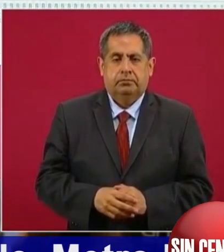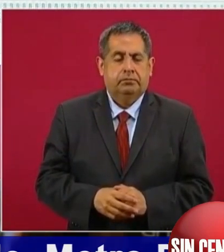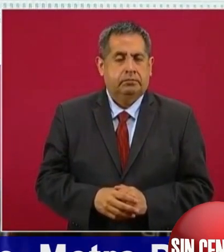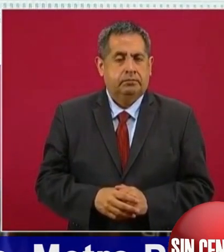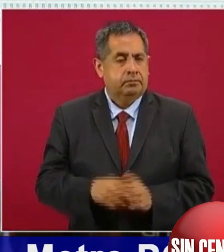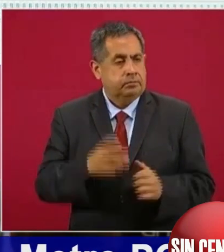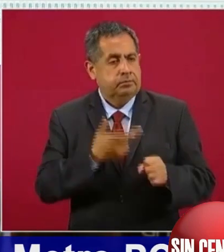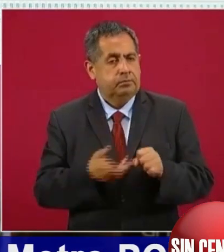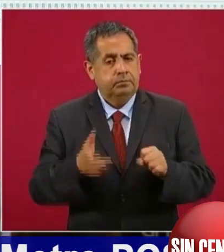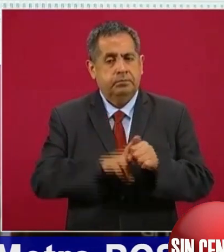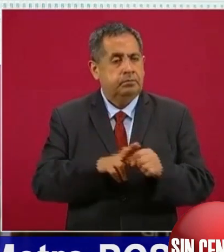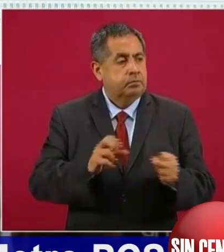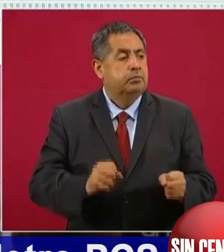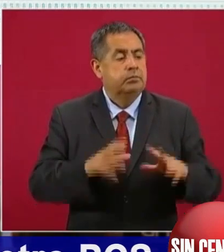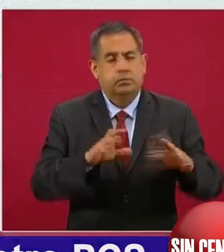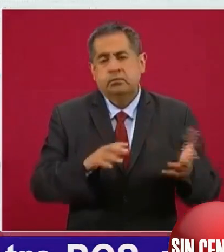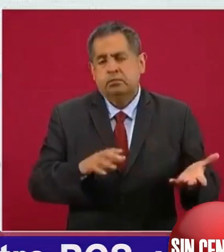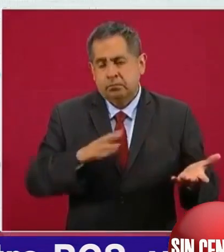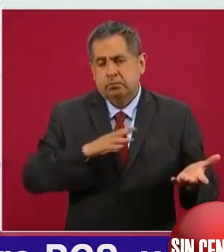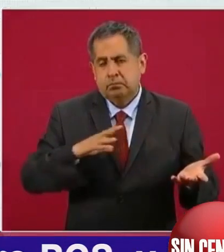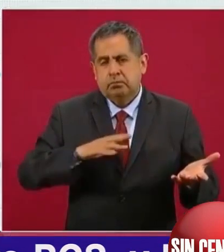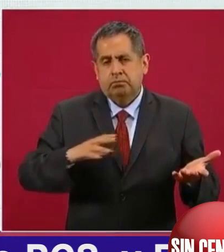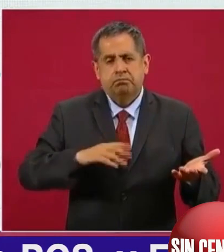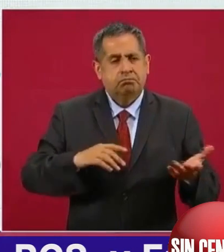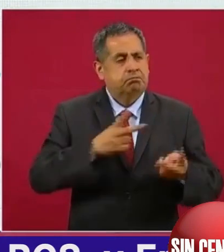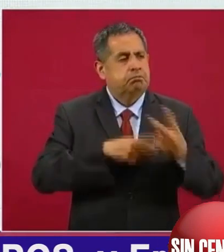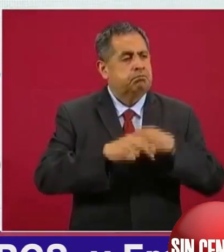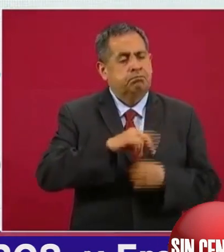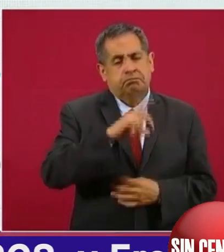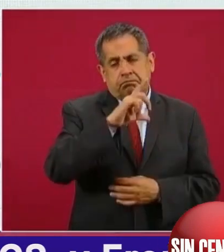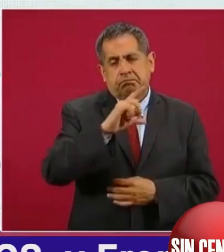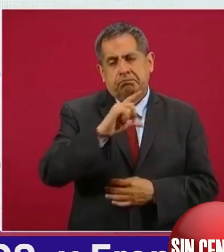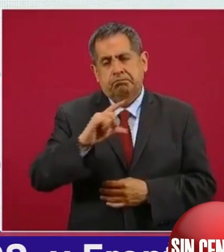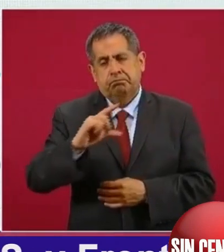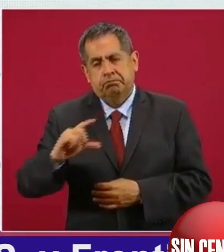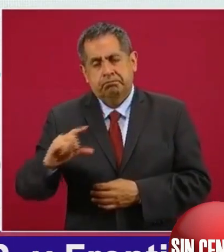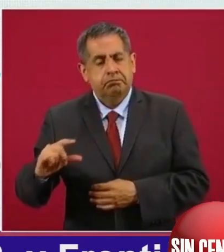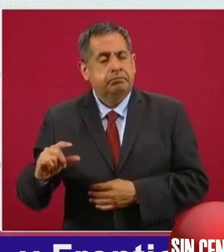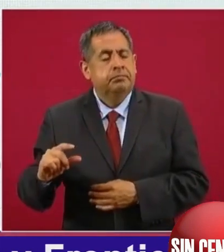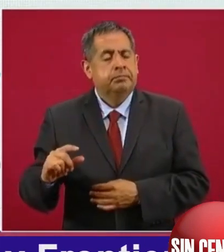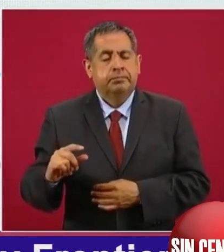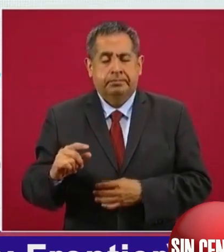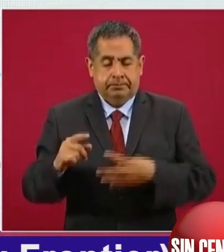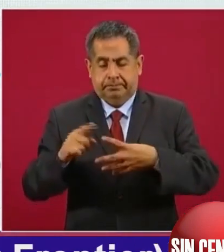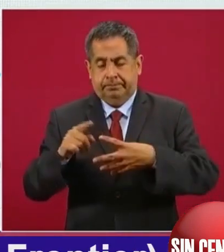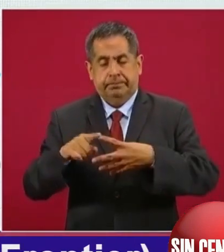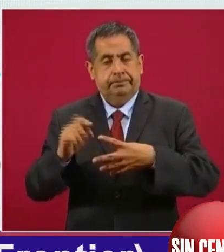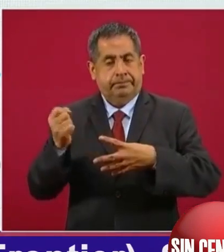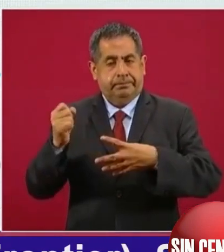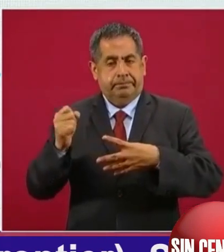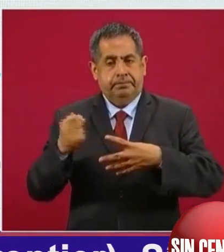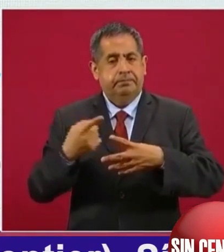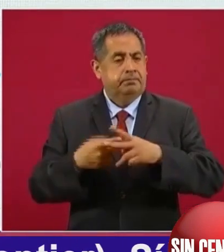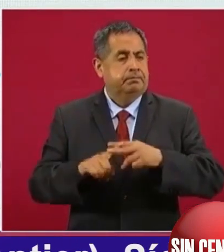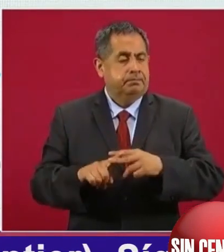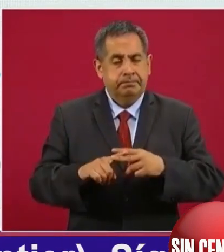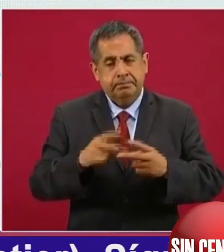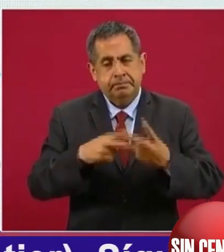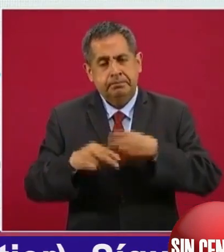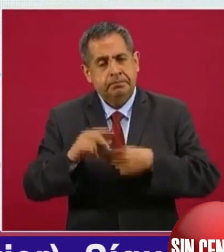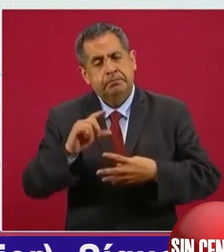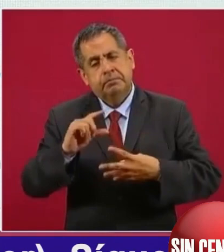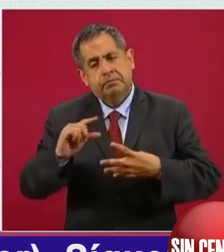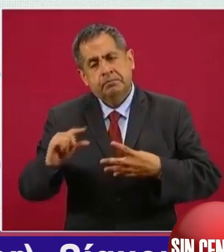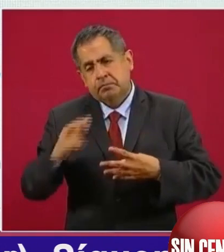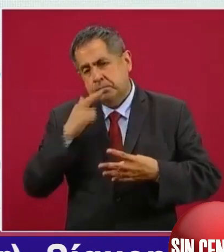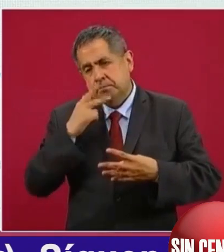La hospitalización se ha mantenido con reducción hasta la primera semana de septiembre, en donde empezó a cambiar gradualmente con un poco de